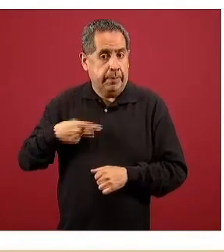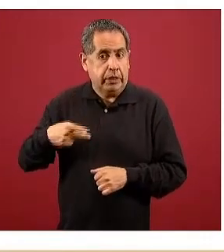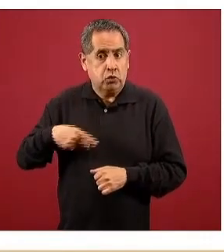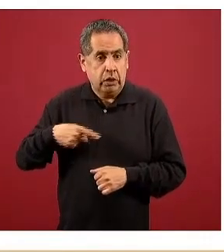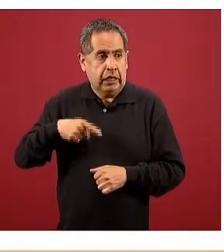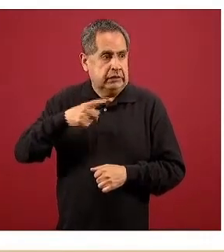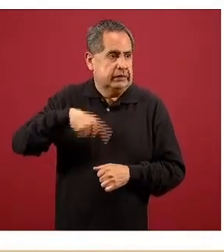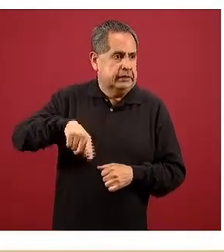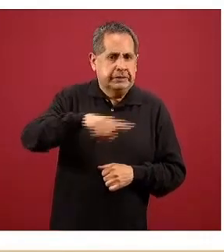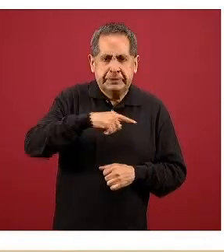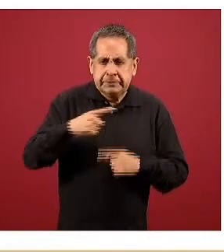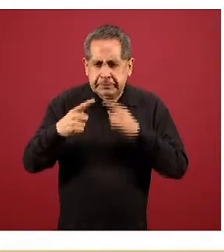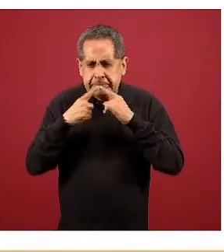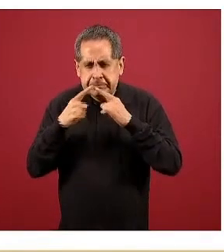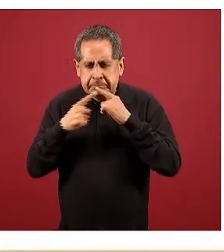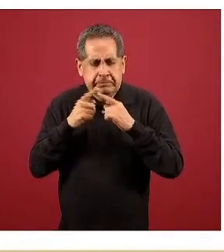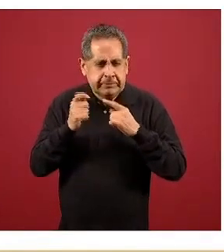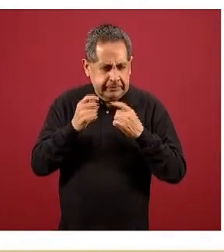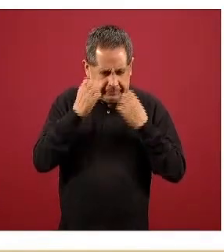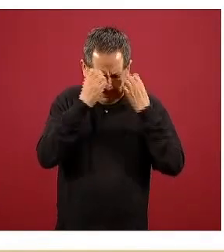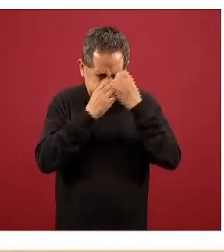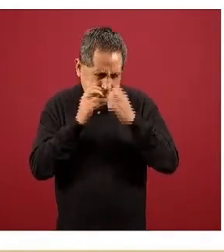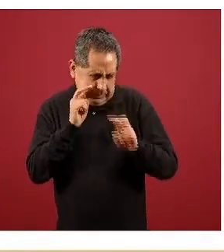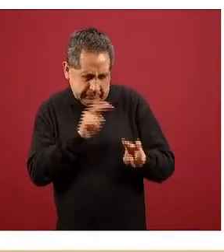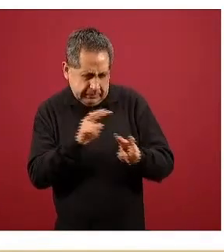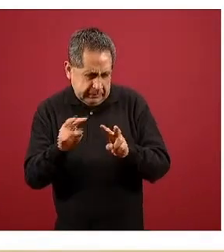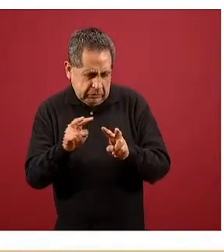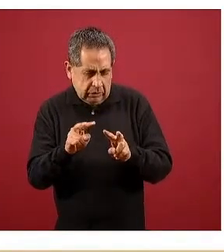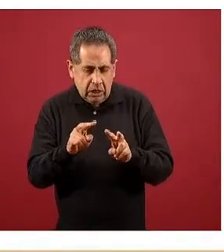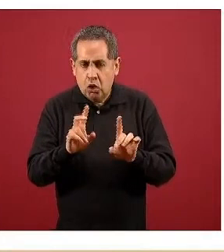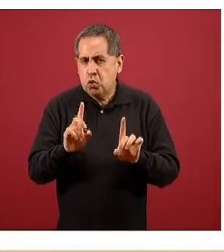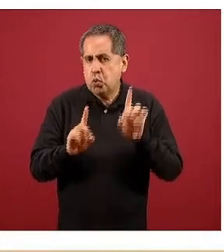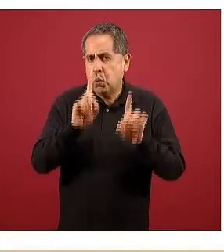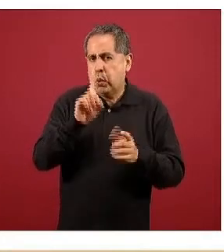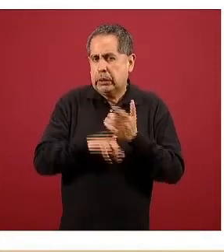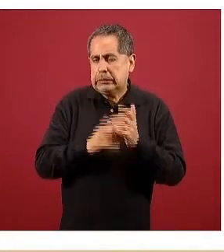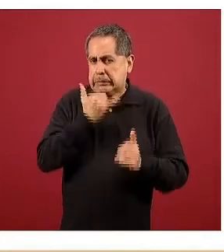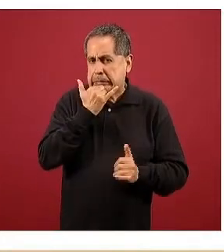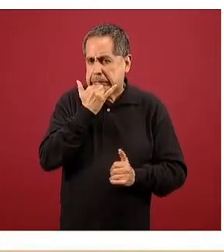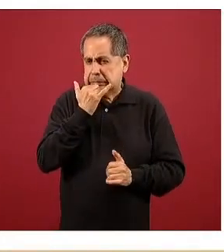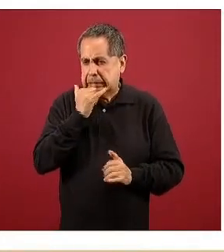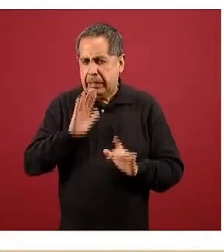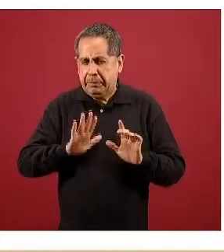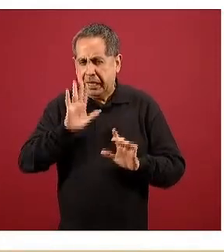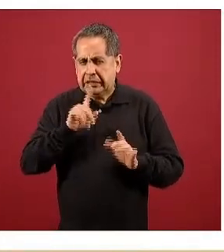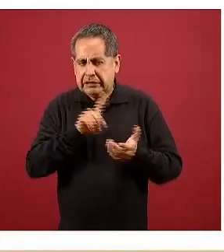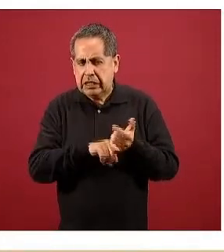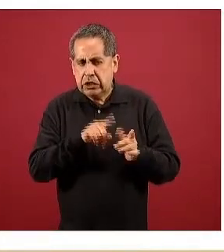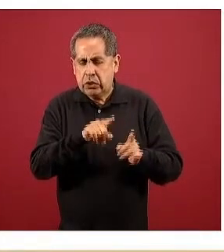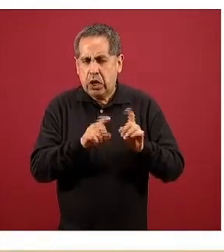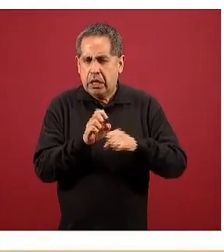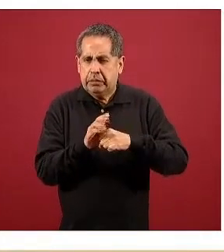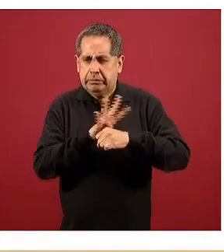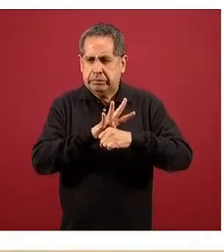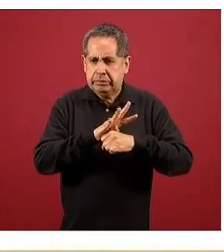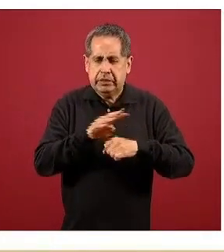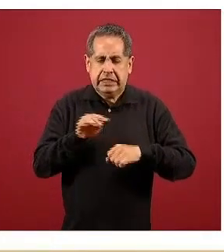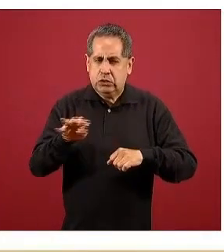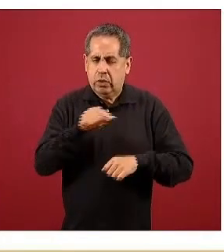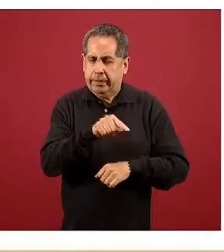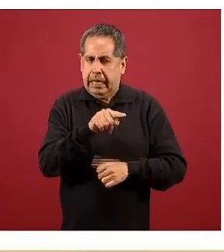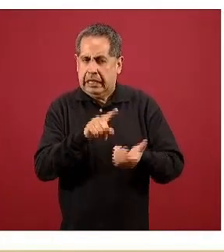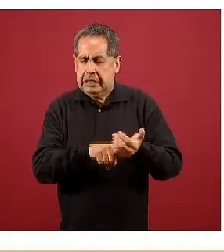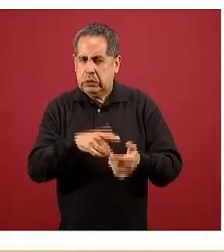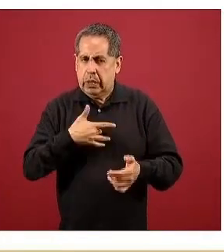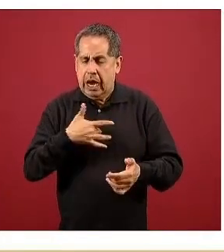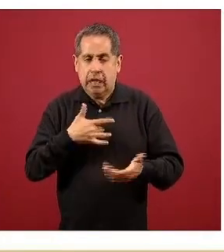1.091.695 personas que han sido estudiadas como casos sospechosos a SARS-CoV-2, a la enfermedad